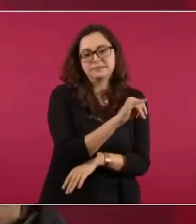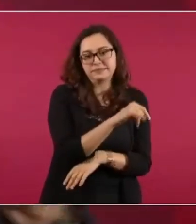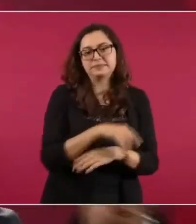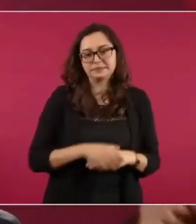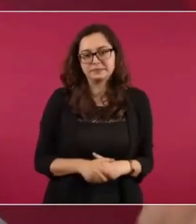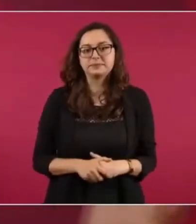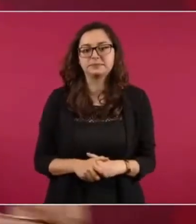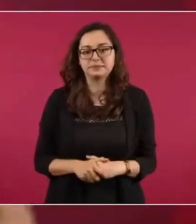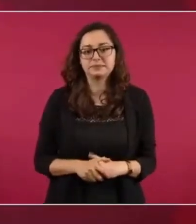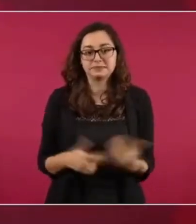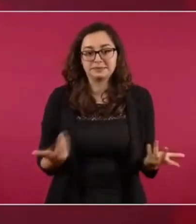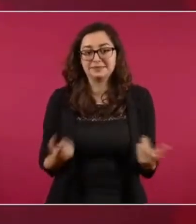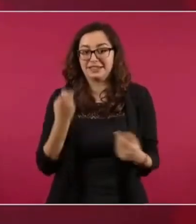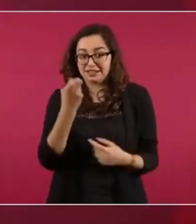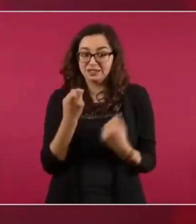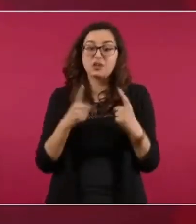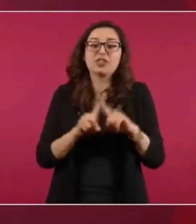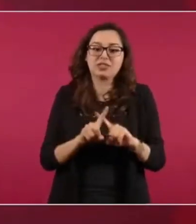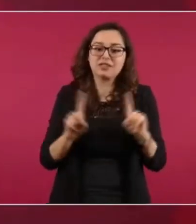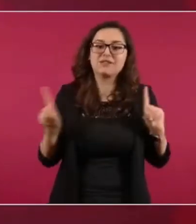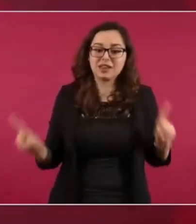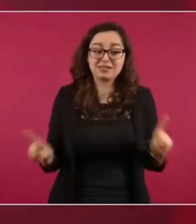decía el señor